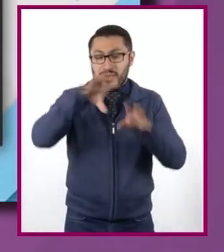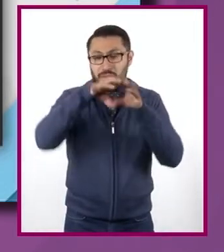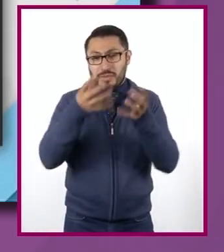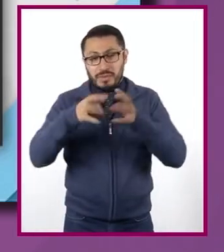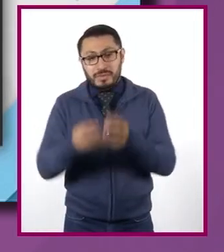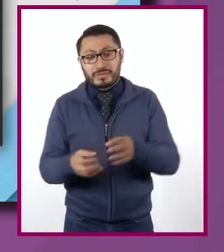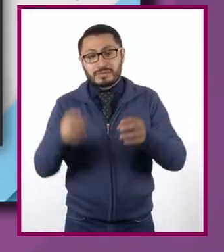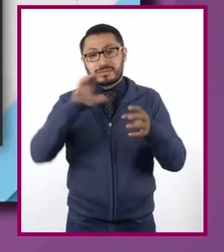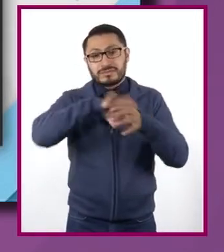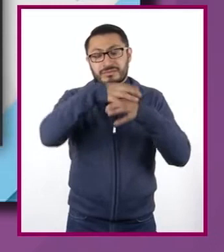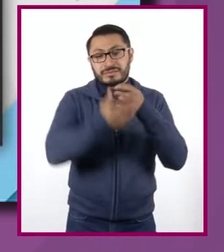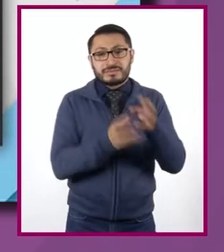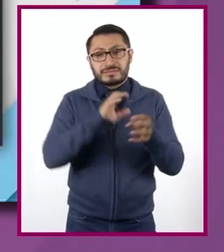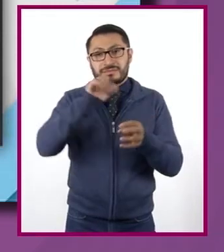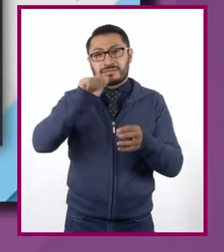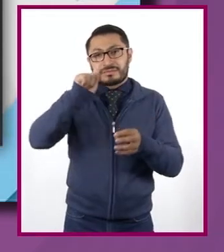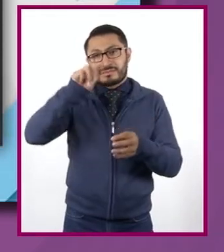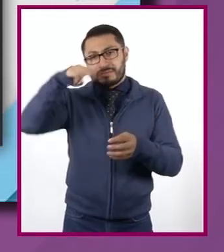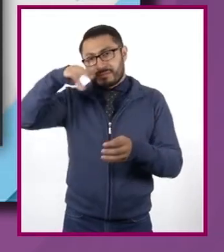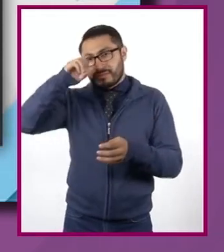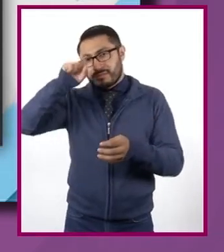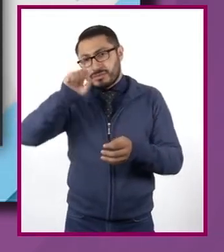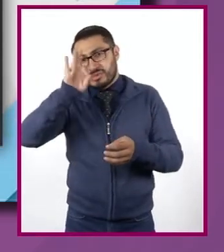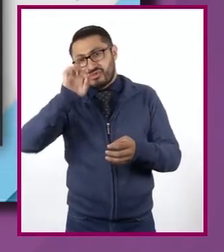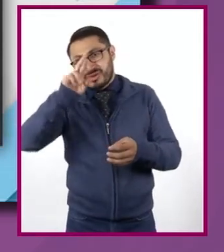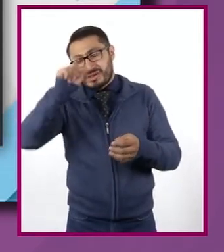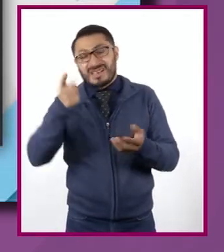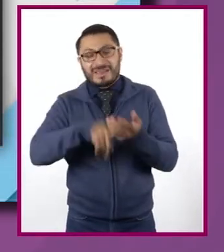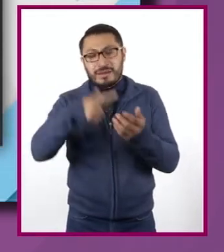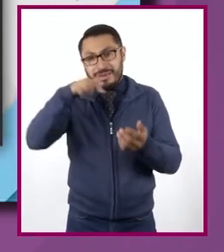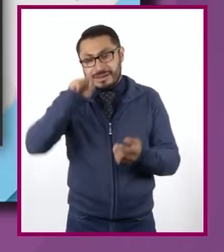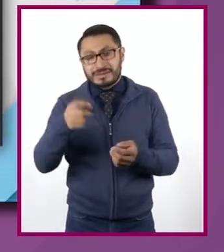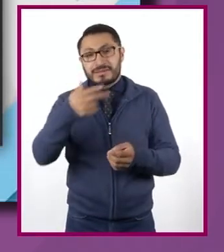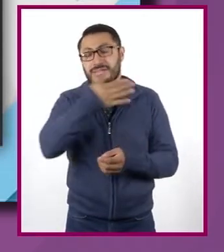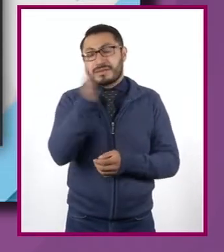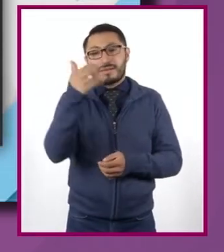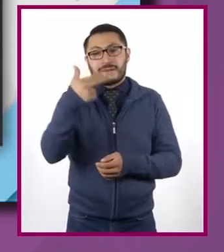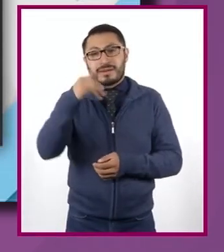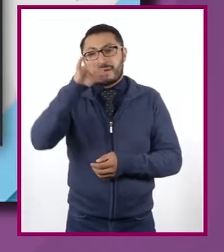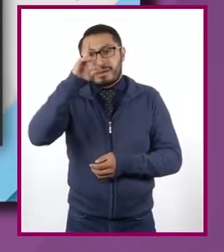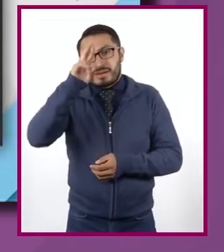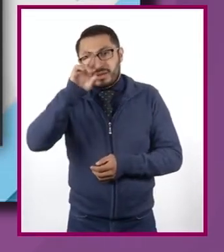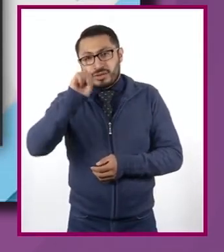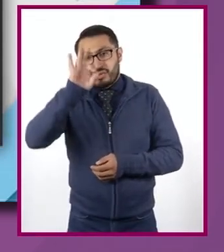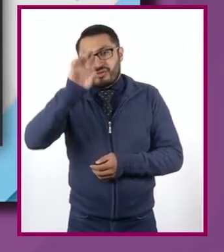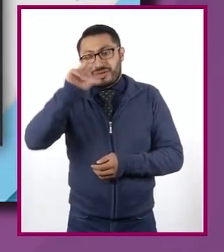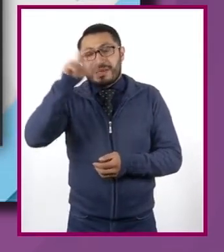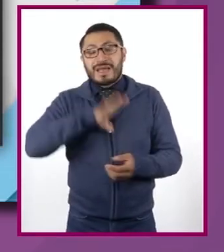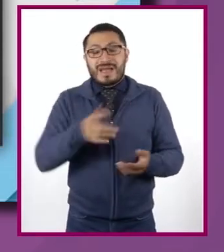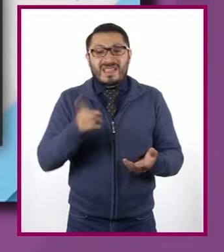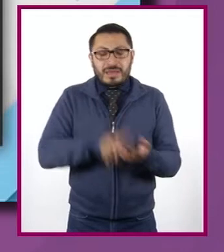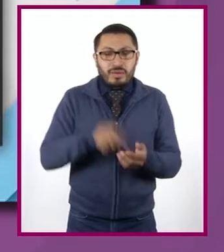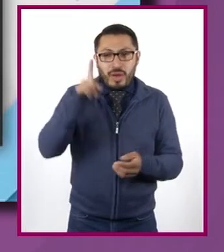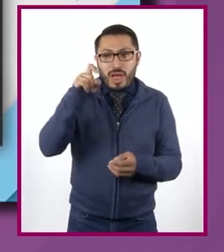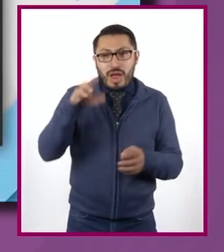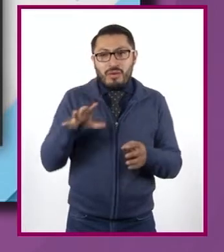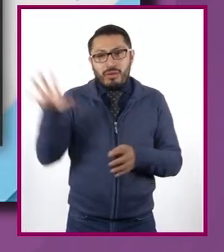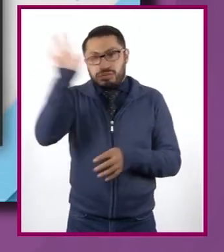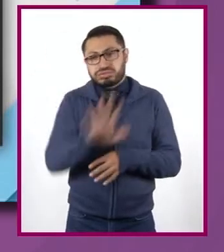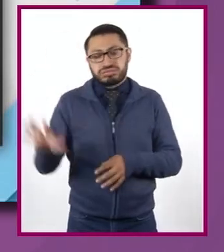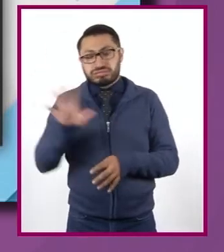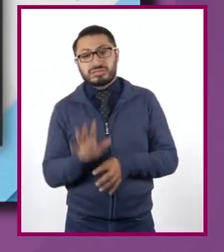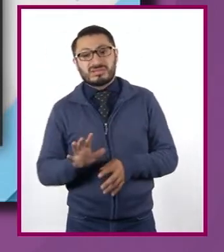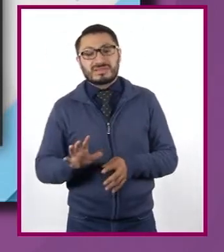la atmósfera, compuesta de gases; la hidrosfera, correspondiente al agua continental y oceánica; y